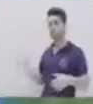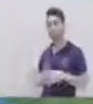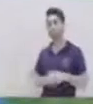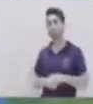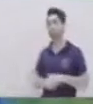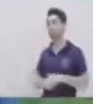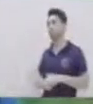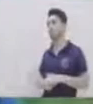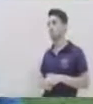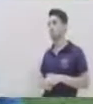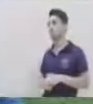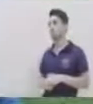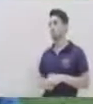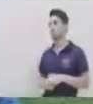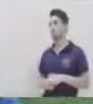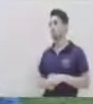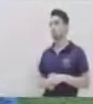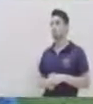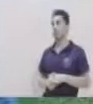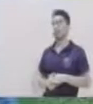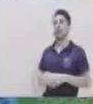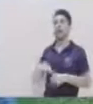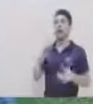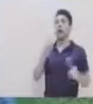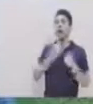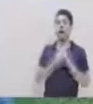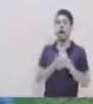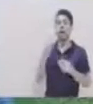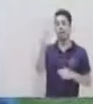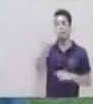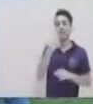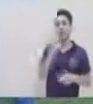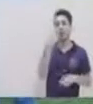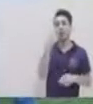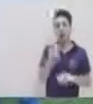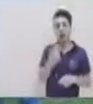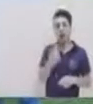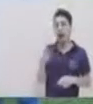Bueno, cambia, por ejemplo, de singular a plural.